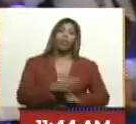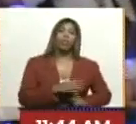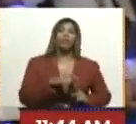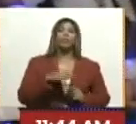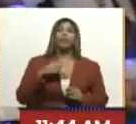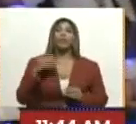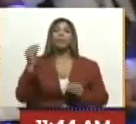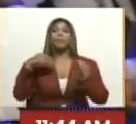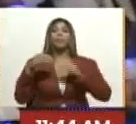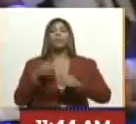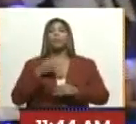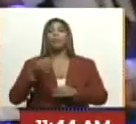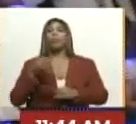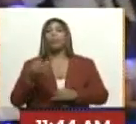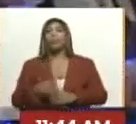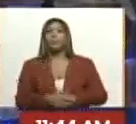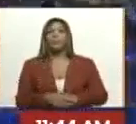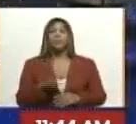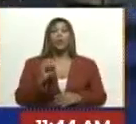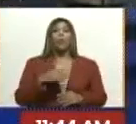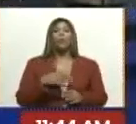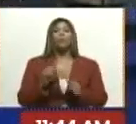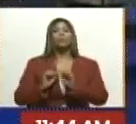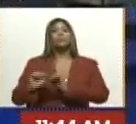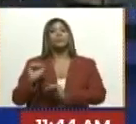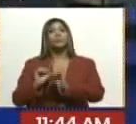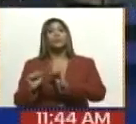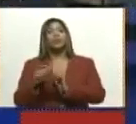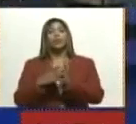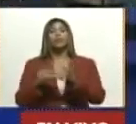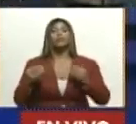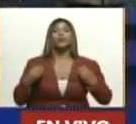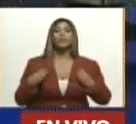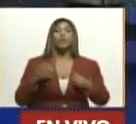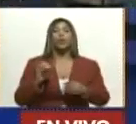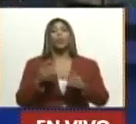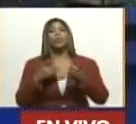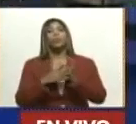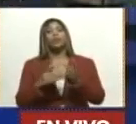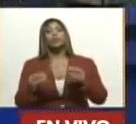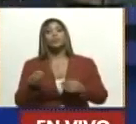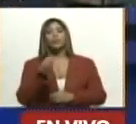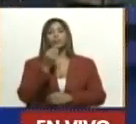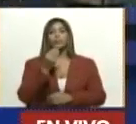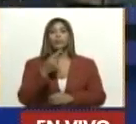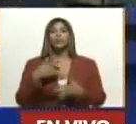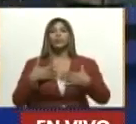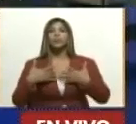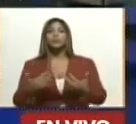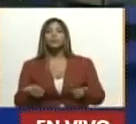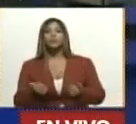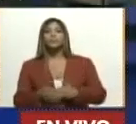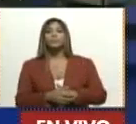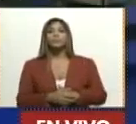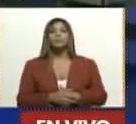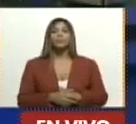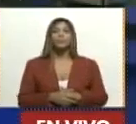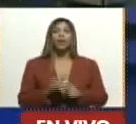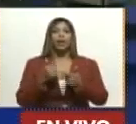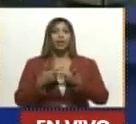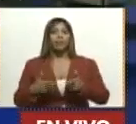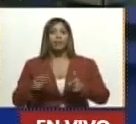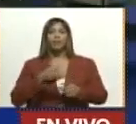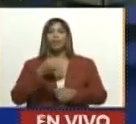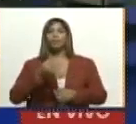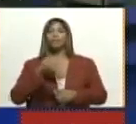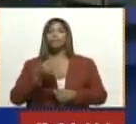falsas acusaciones, o por defender el derecho a la vida o el derecho a la alimentación, a la salud, a la libertad de prensa